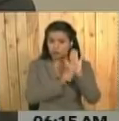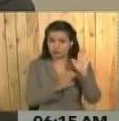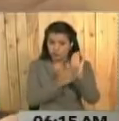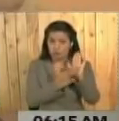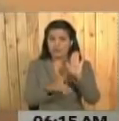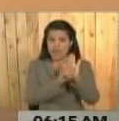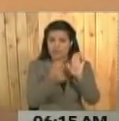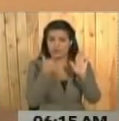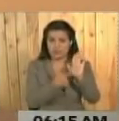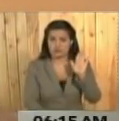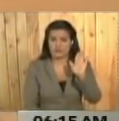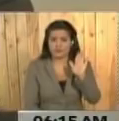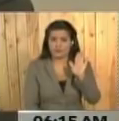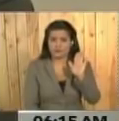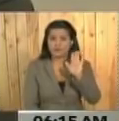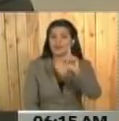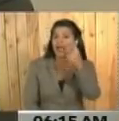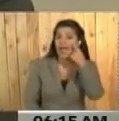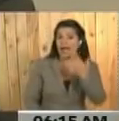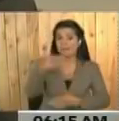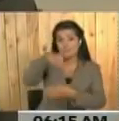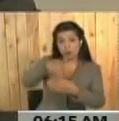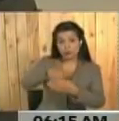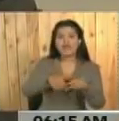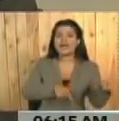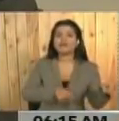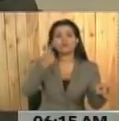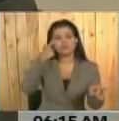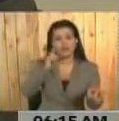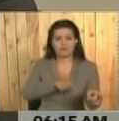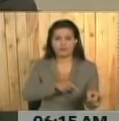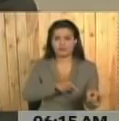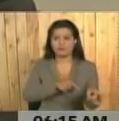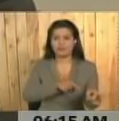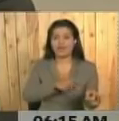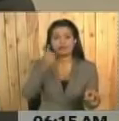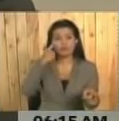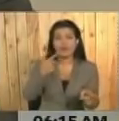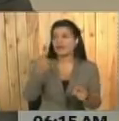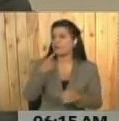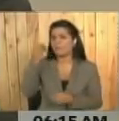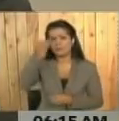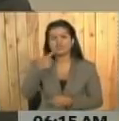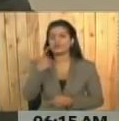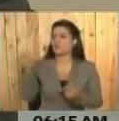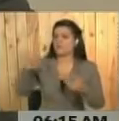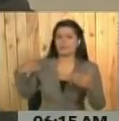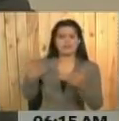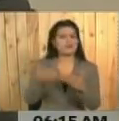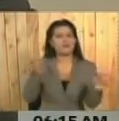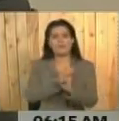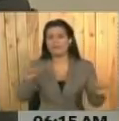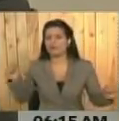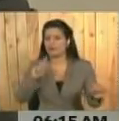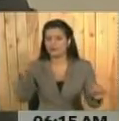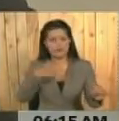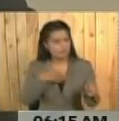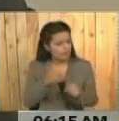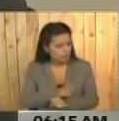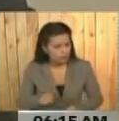ley cuándo iba a ser el revocatorio ellos lo plantearon en un mes que ya era imposible imposible bajo